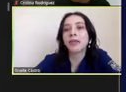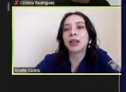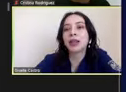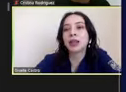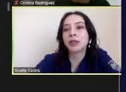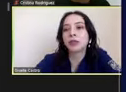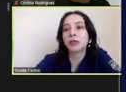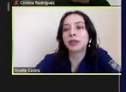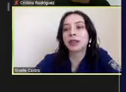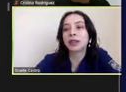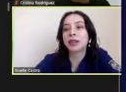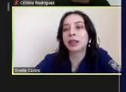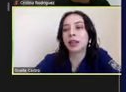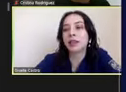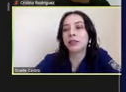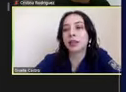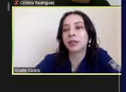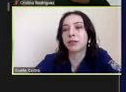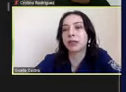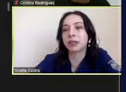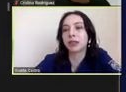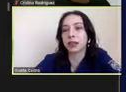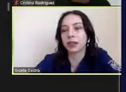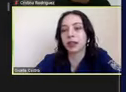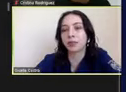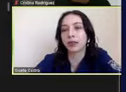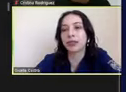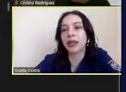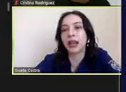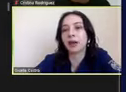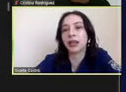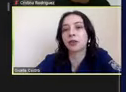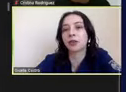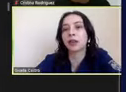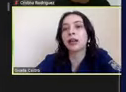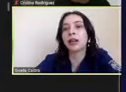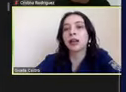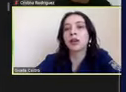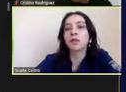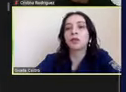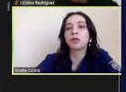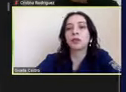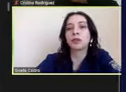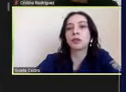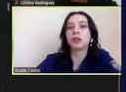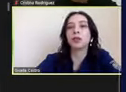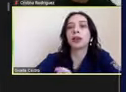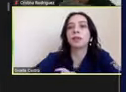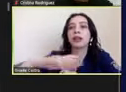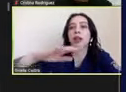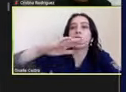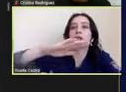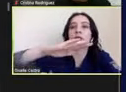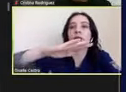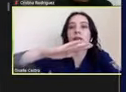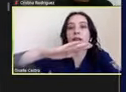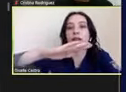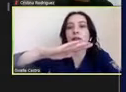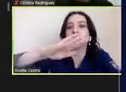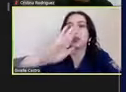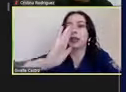se adapta a las superficies. Esta es una tablita que representa la hora de correr, cómo nuestro tobillo cambia de